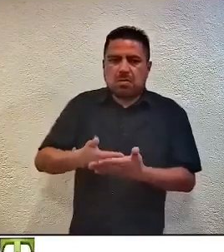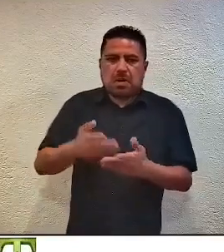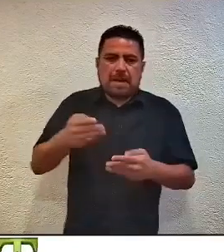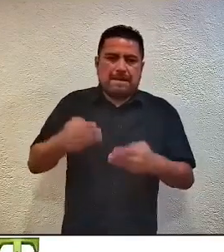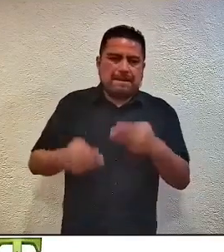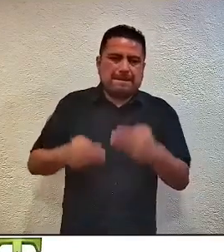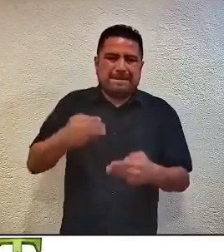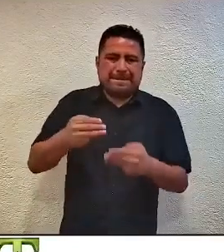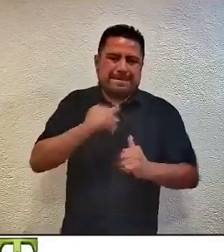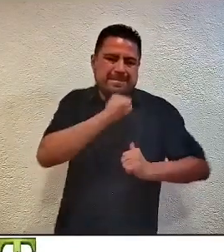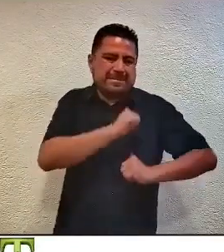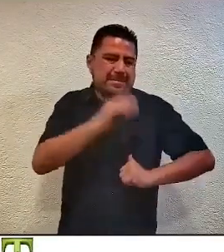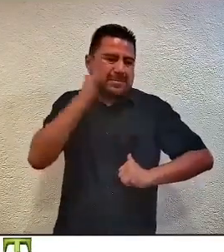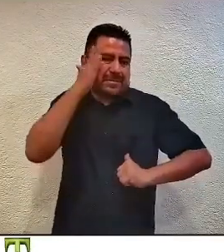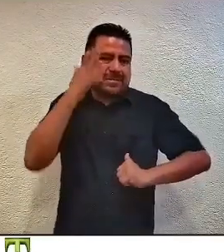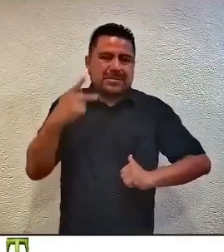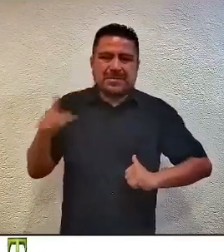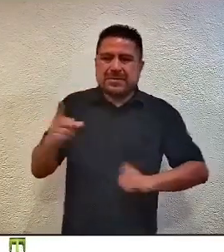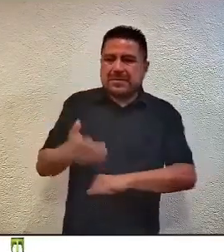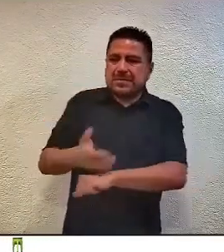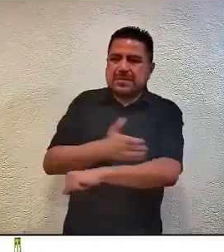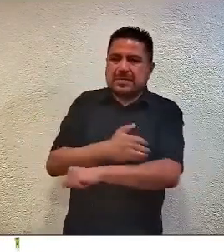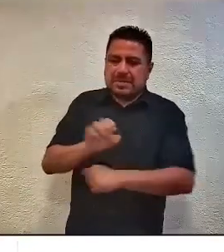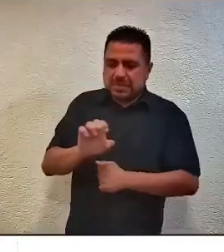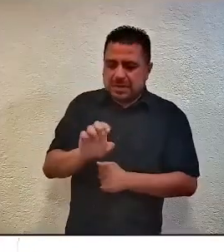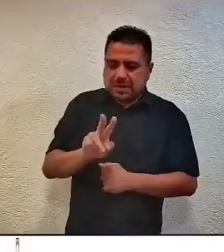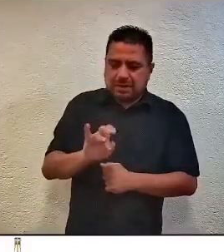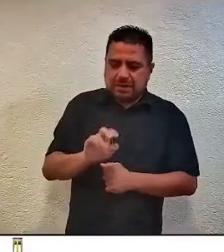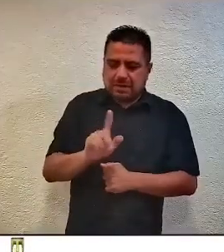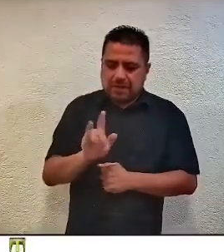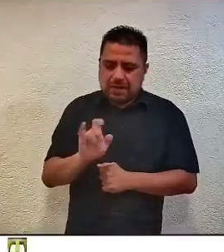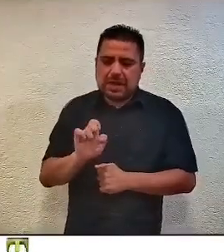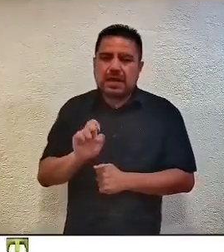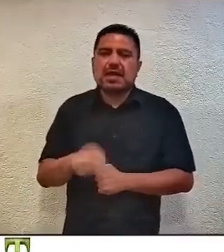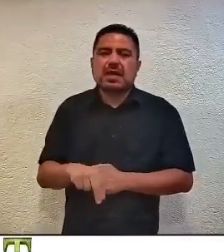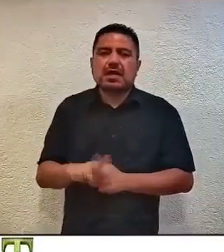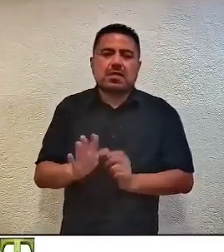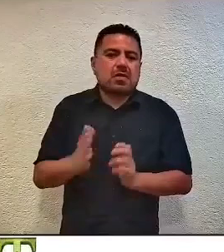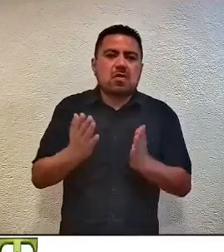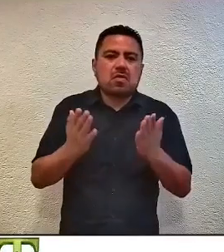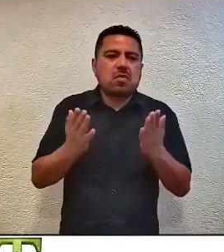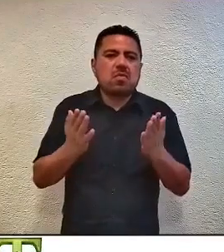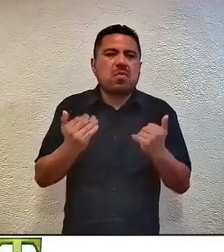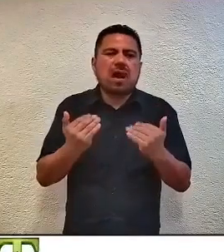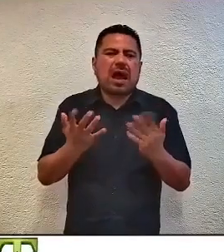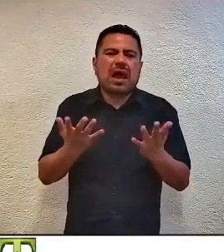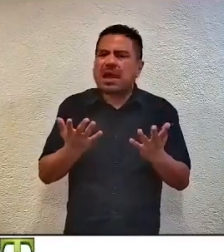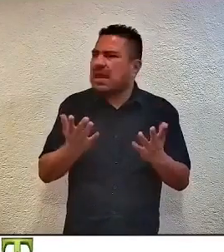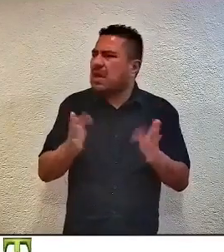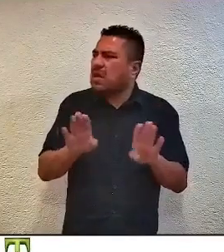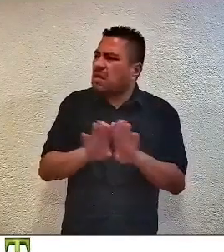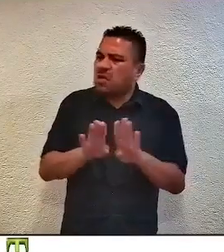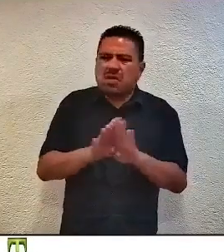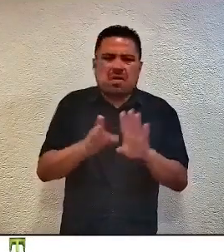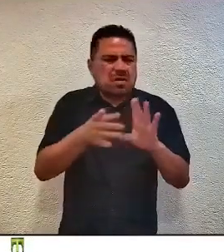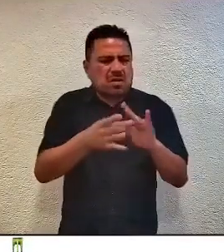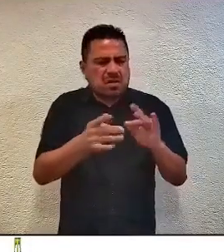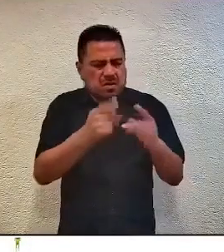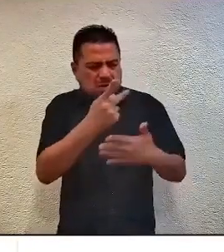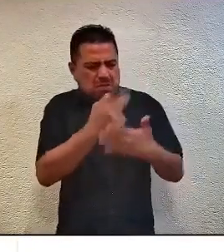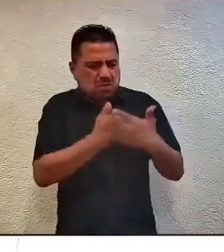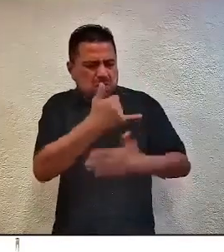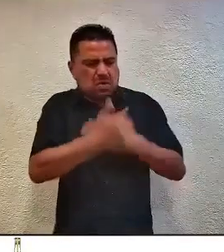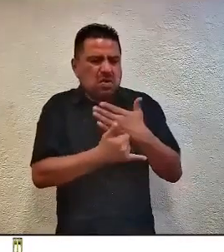magistrada instructora, la compañera Evelyn Rodríguez Chinol, sin dejar de hacer patente que el proyecto